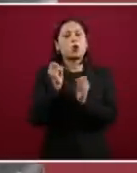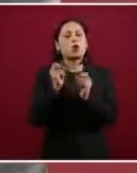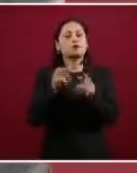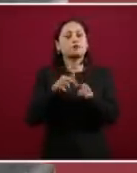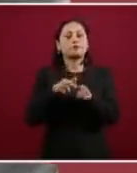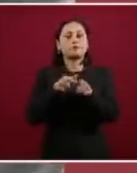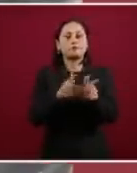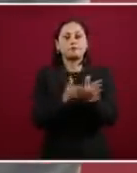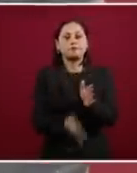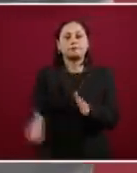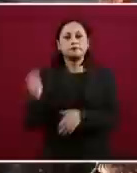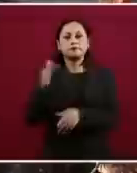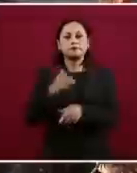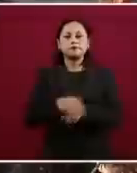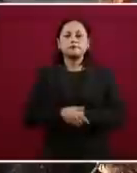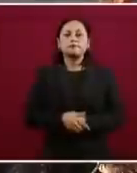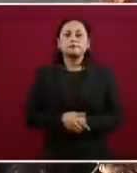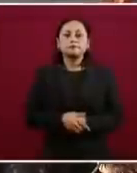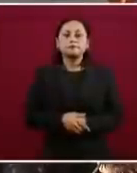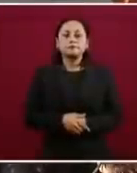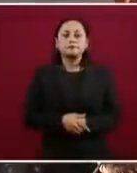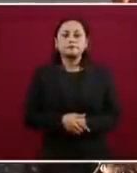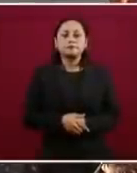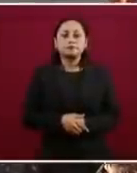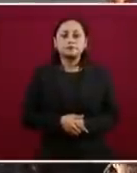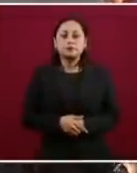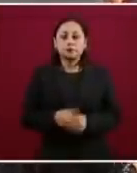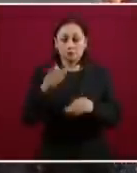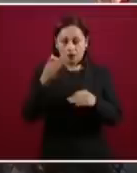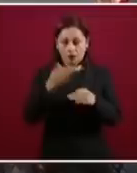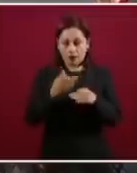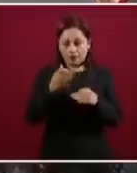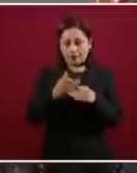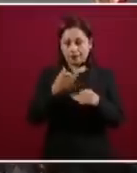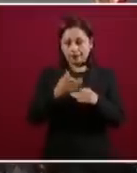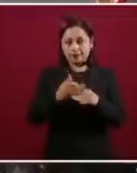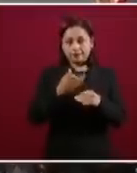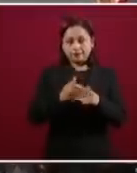asunto. Vamos a firmar